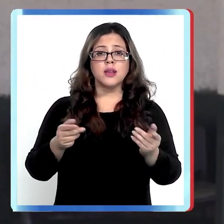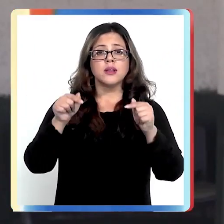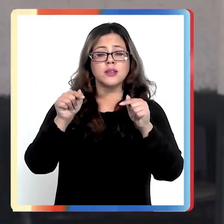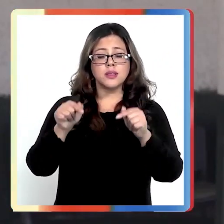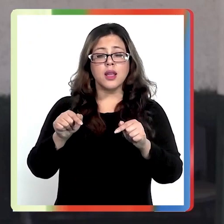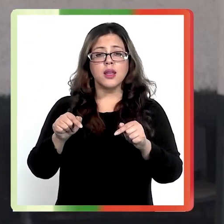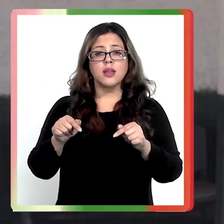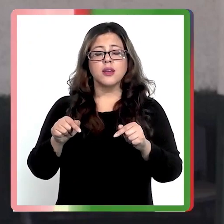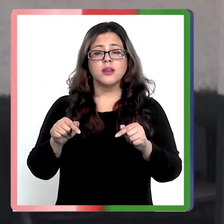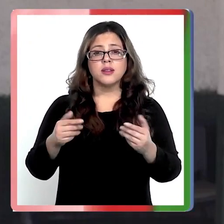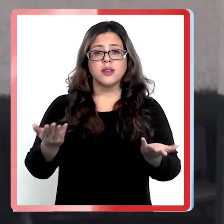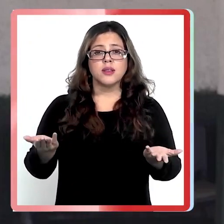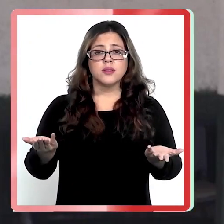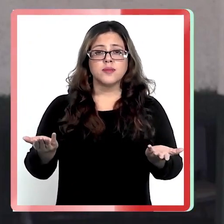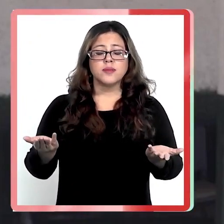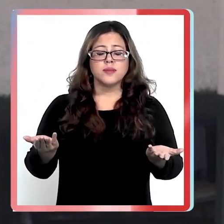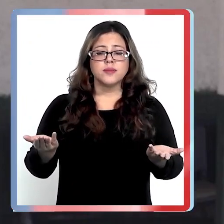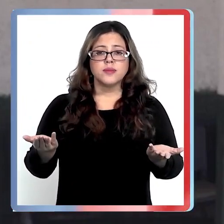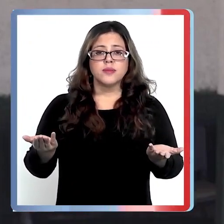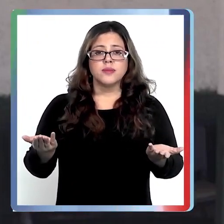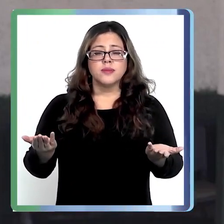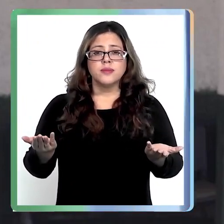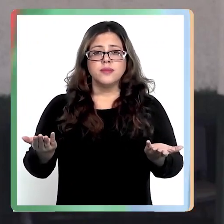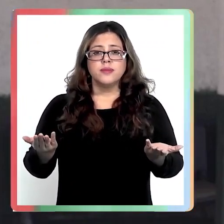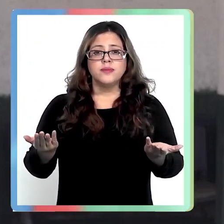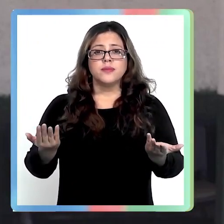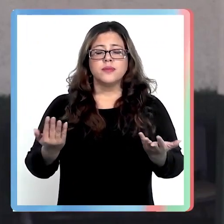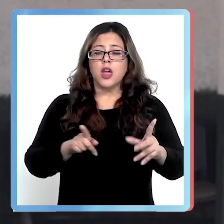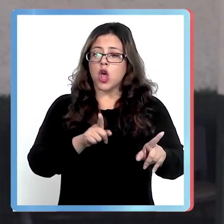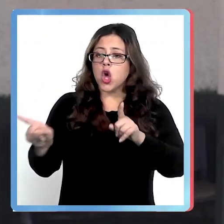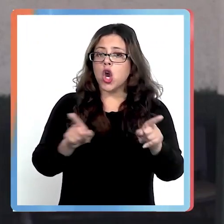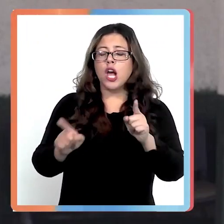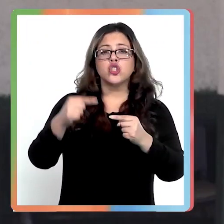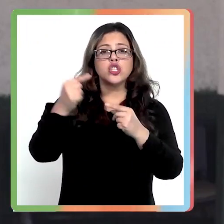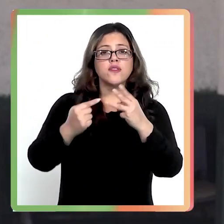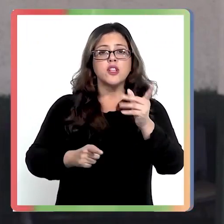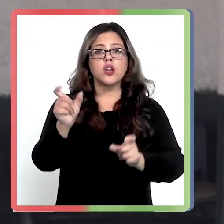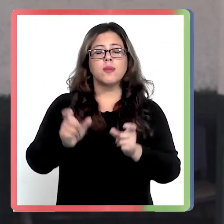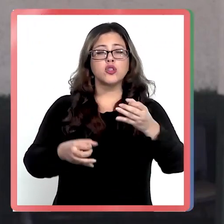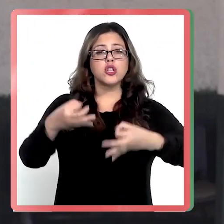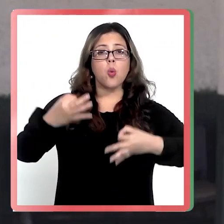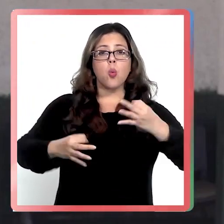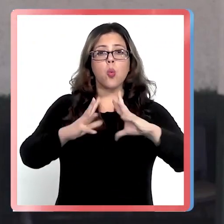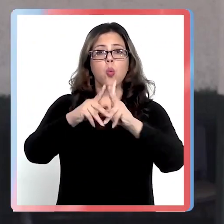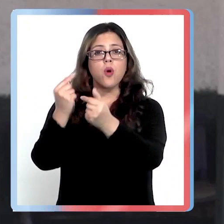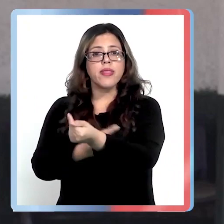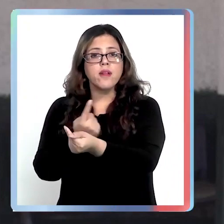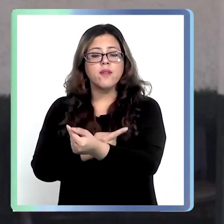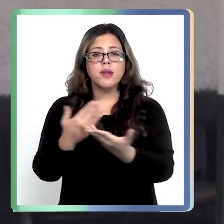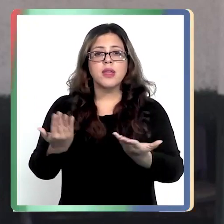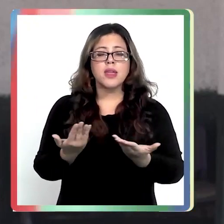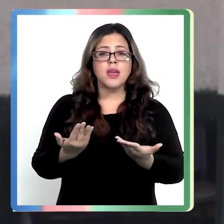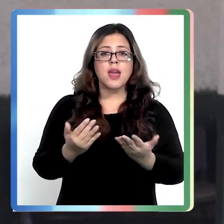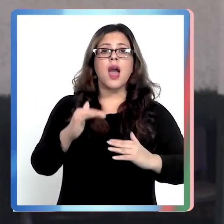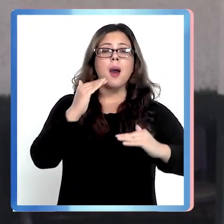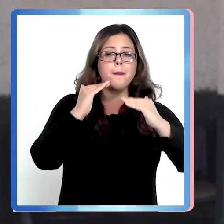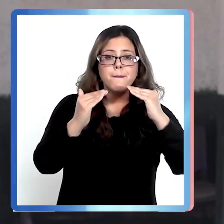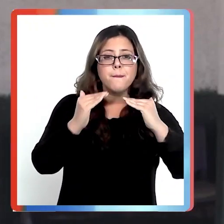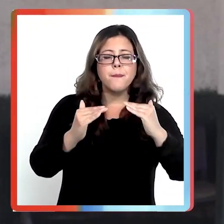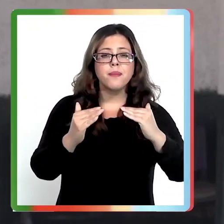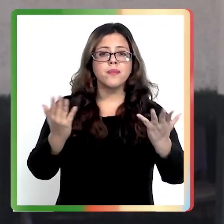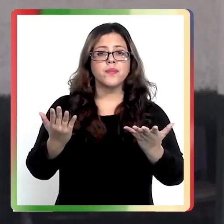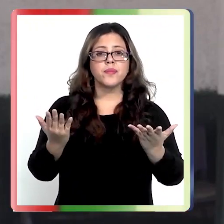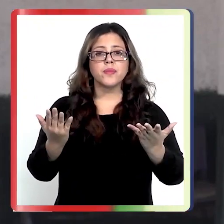y hemos realizado en realidad las suficientes coordinaciones con los jueces de familia para que cada